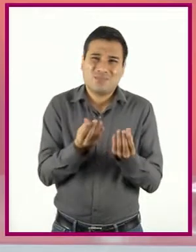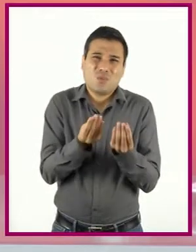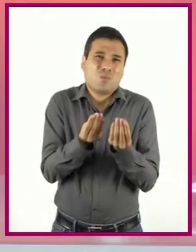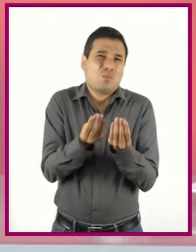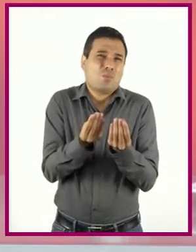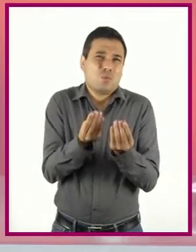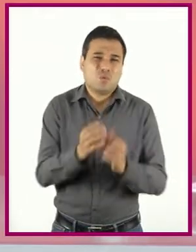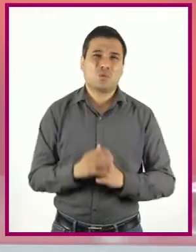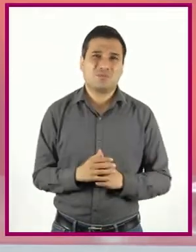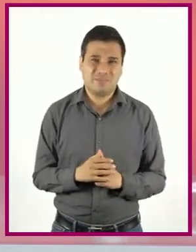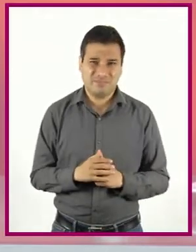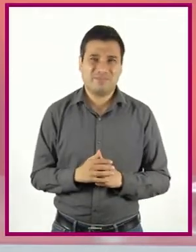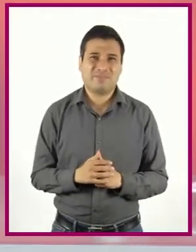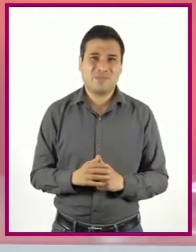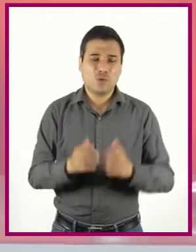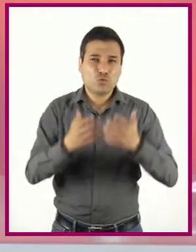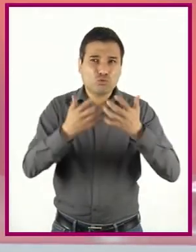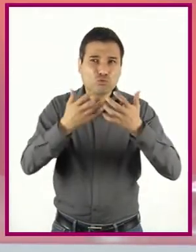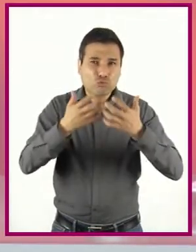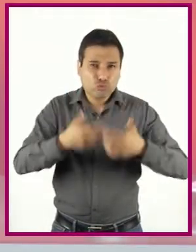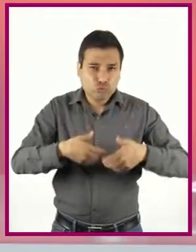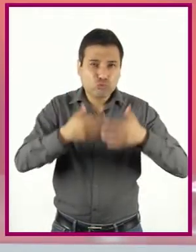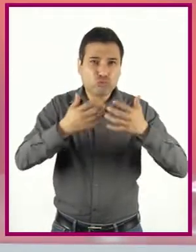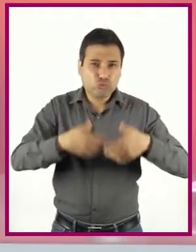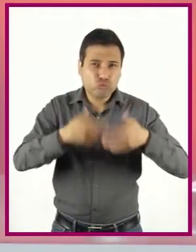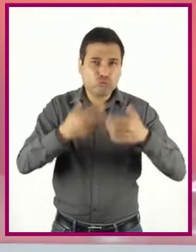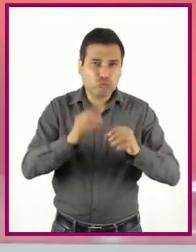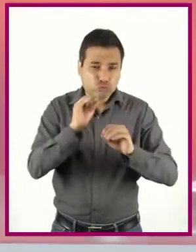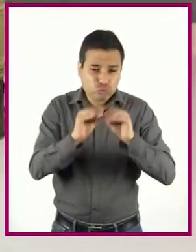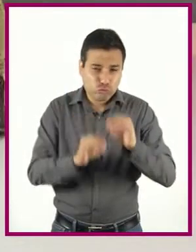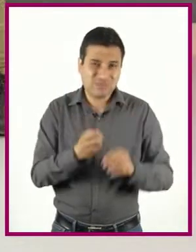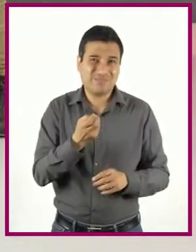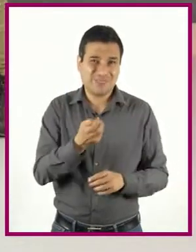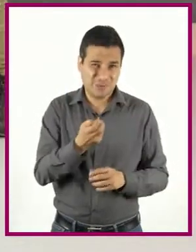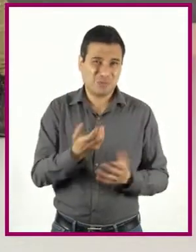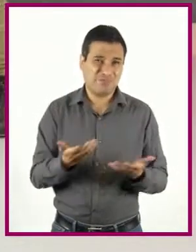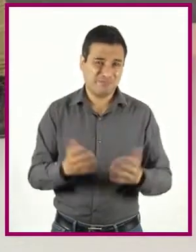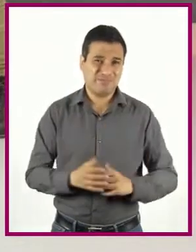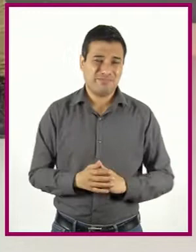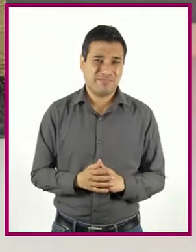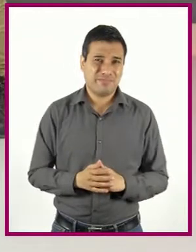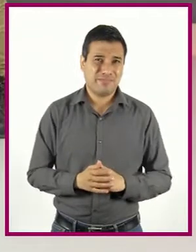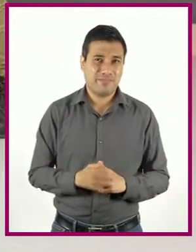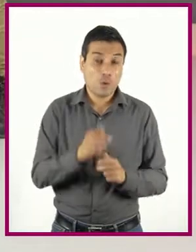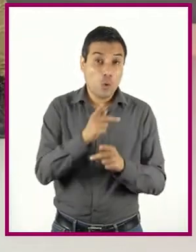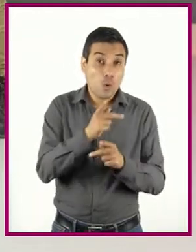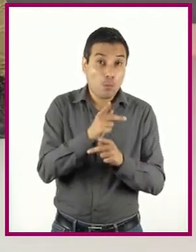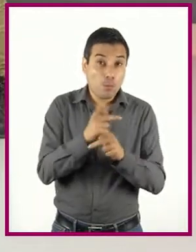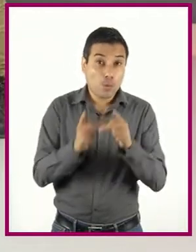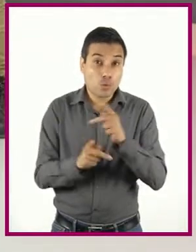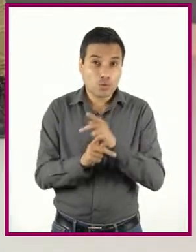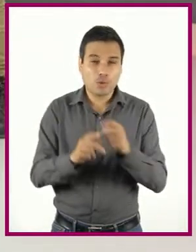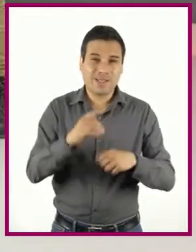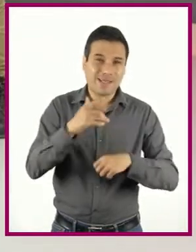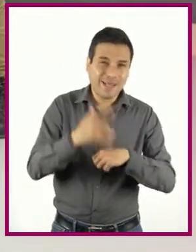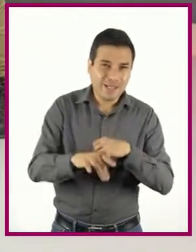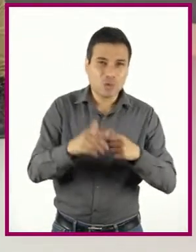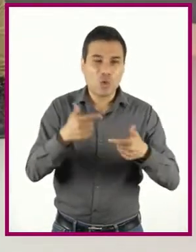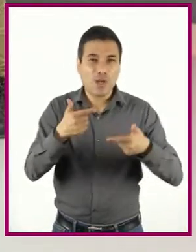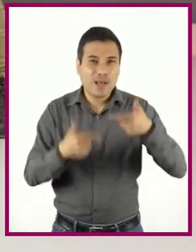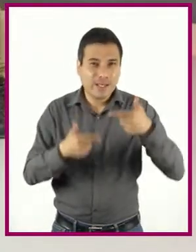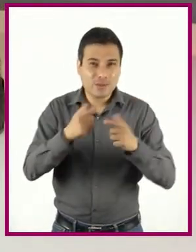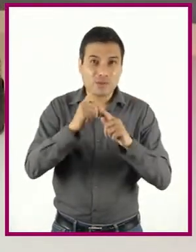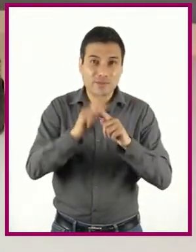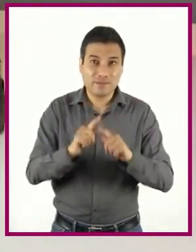que se someten a una serie de procesos antes de salir al mercado. Los productos lácteos son particularmente